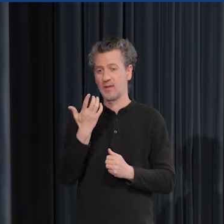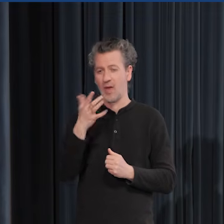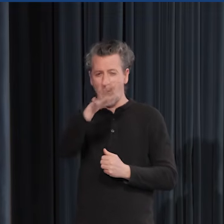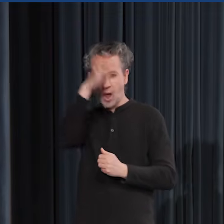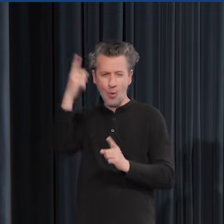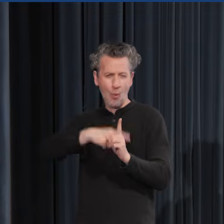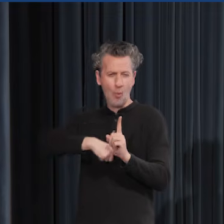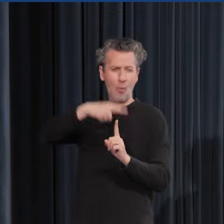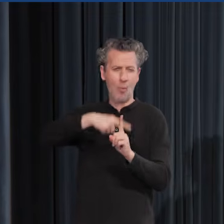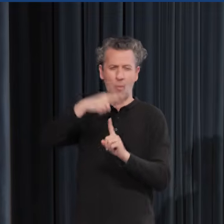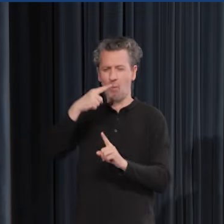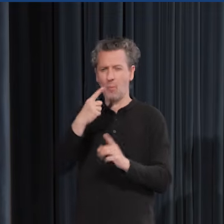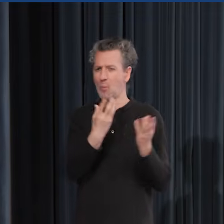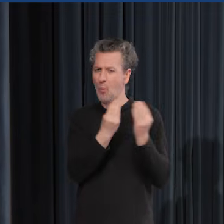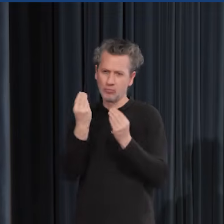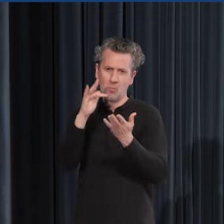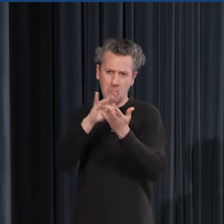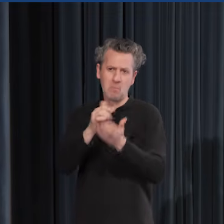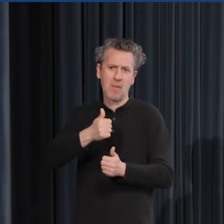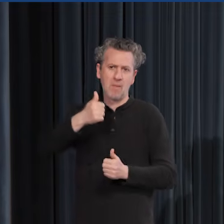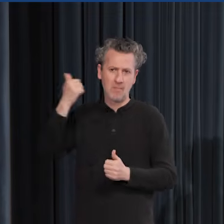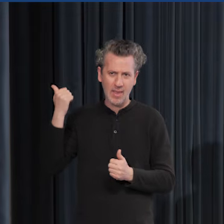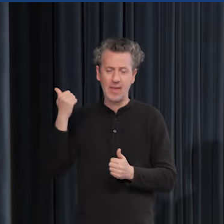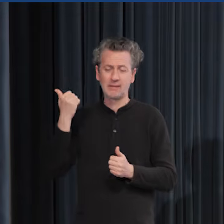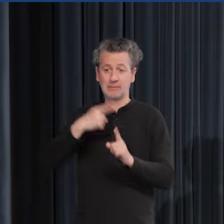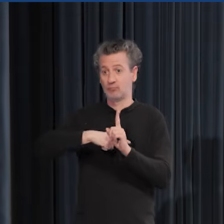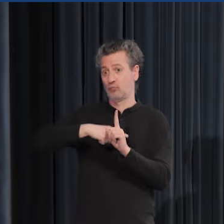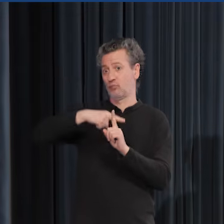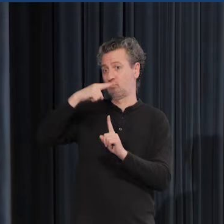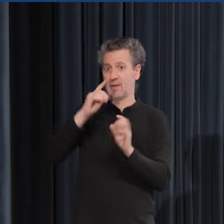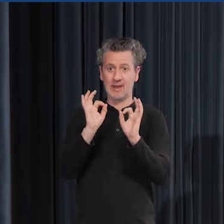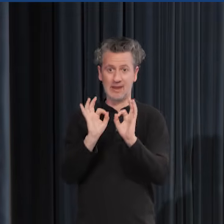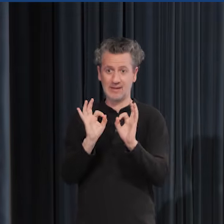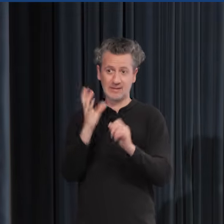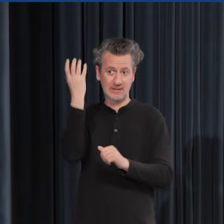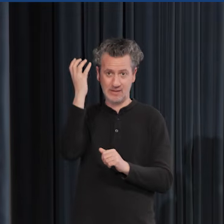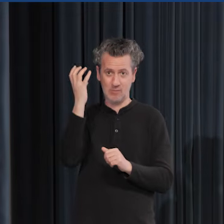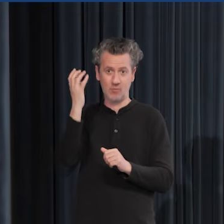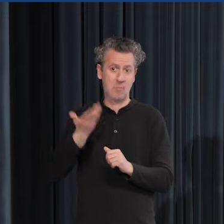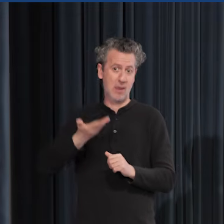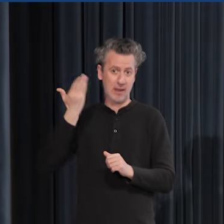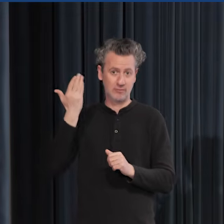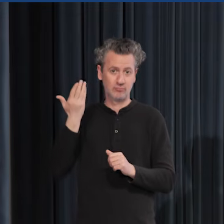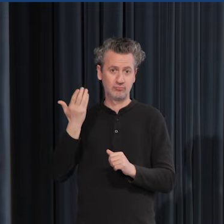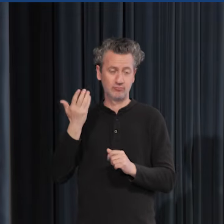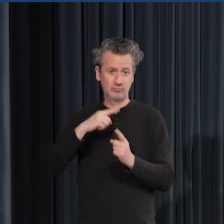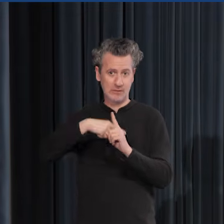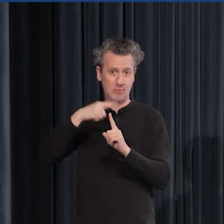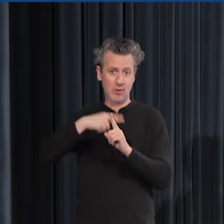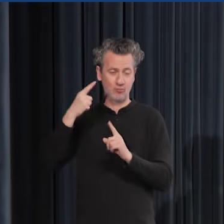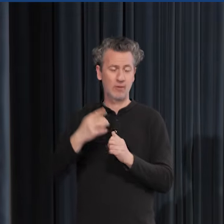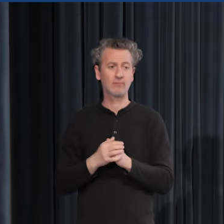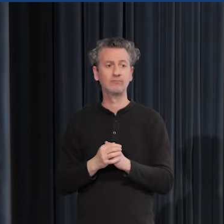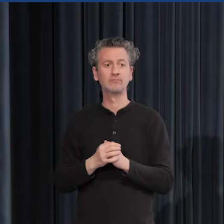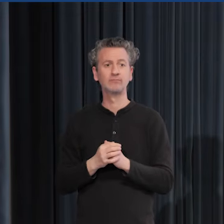calor, que la temperatura es mayor, y es un problema que, si bien se aplica a muchos